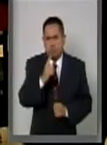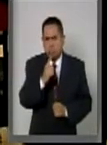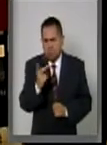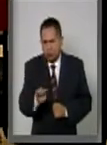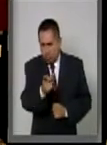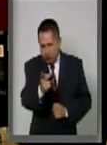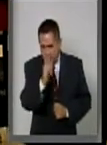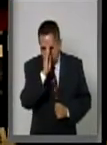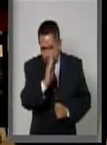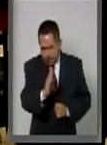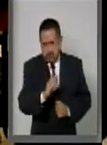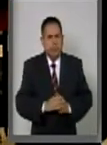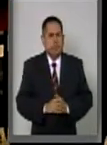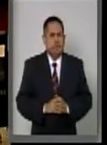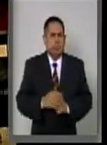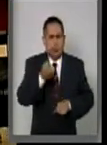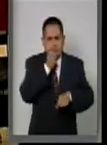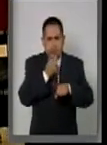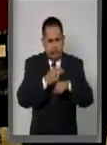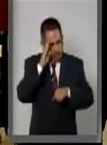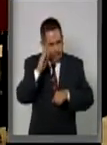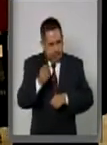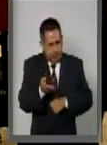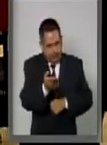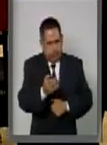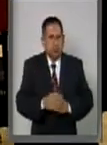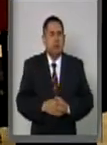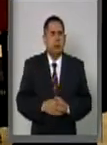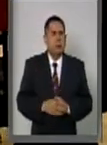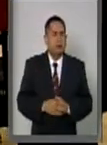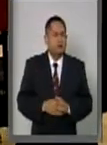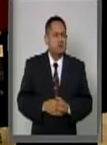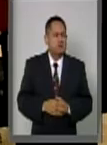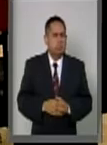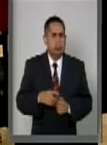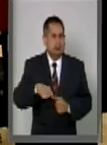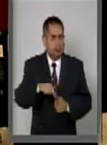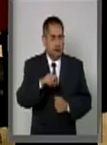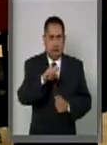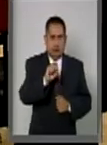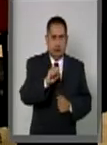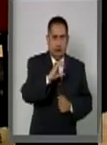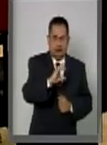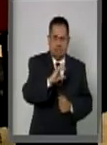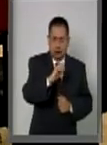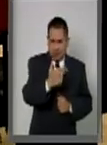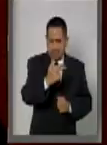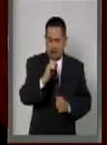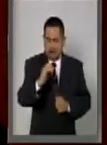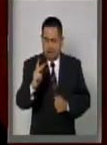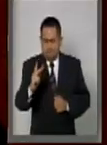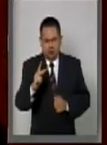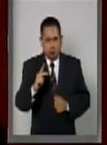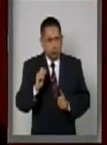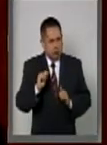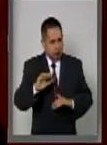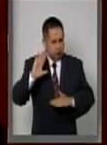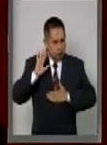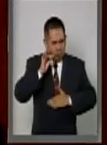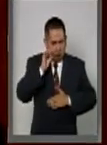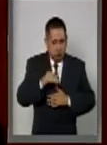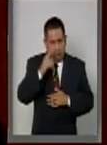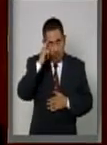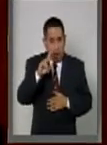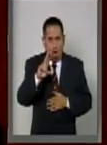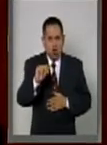preguntándole, señor secretario, ¿cuál es el compromiso de la Secretaría de Hacienda y Crédito Público para evitar el desvío